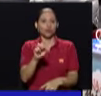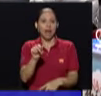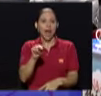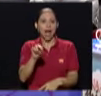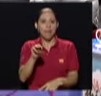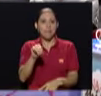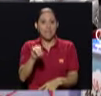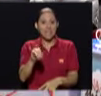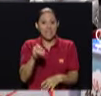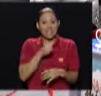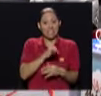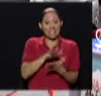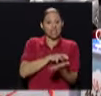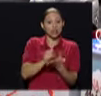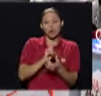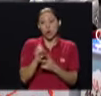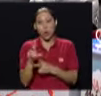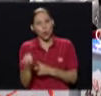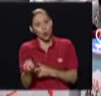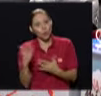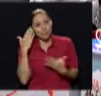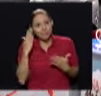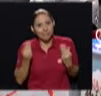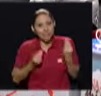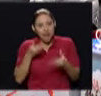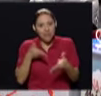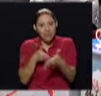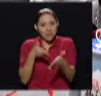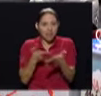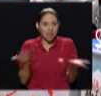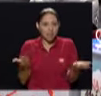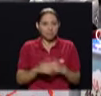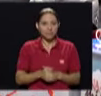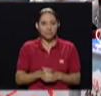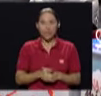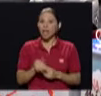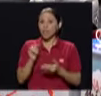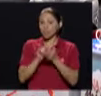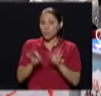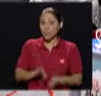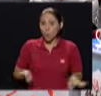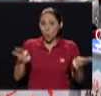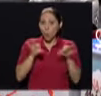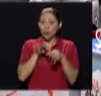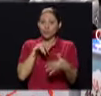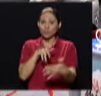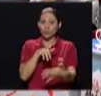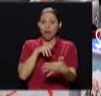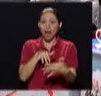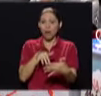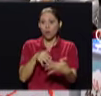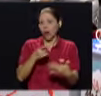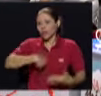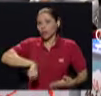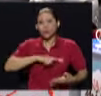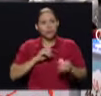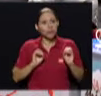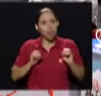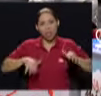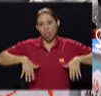eso es un tsunami. Que cause destrucción o no, pues entonces nos va a afectar o no, Y son importantes estudiarlos, aunque no